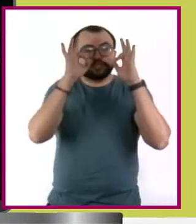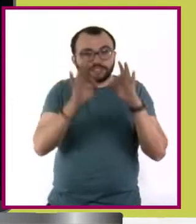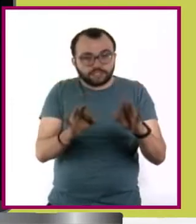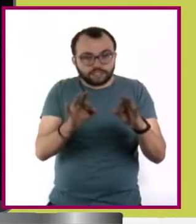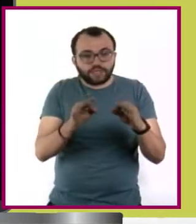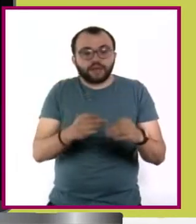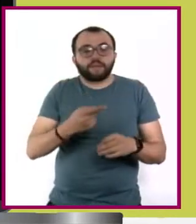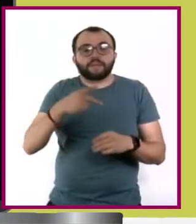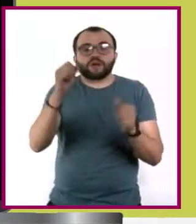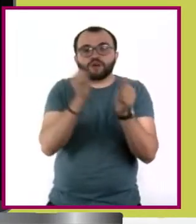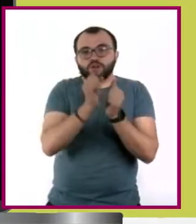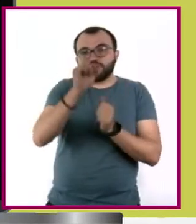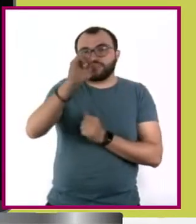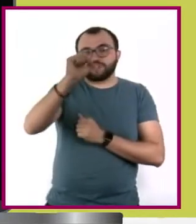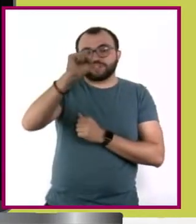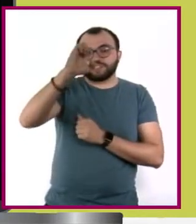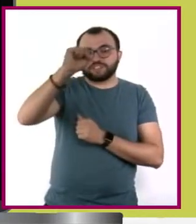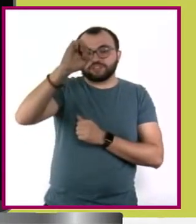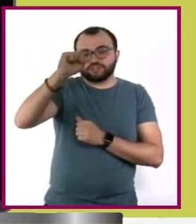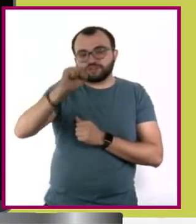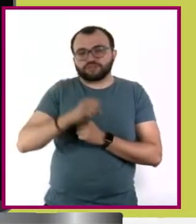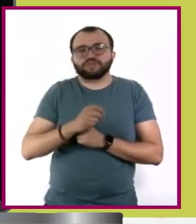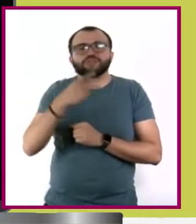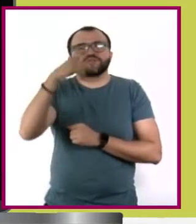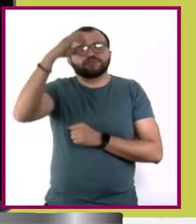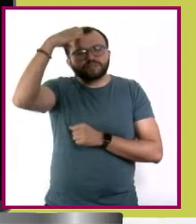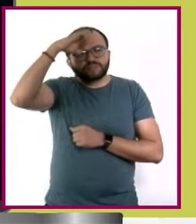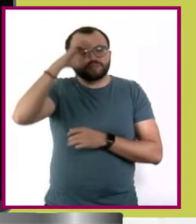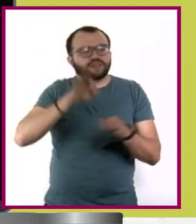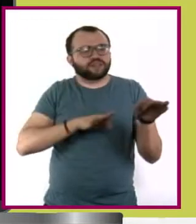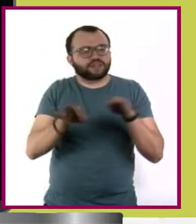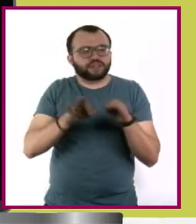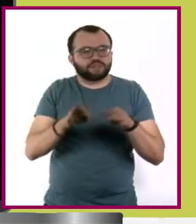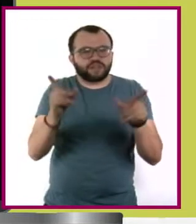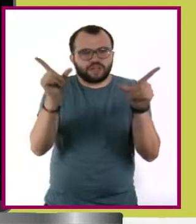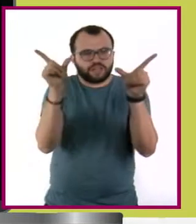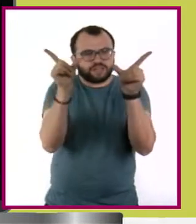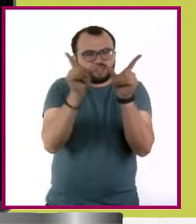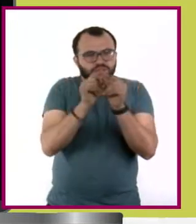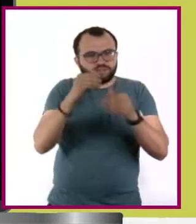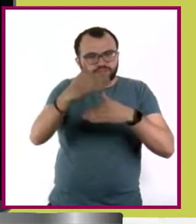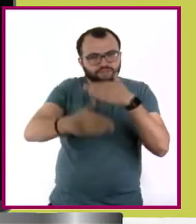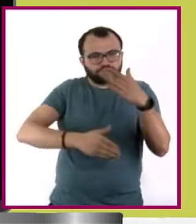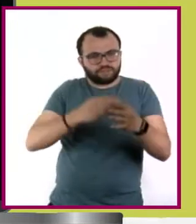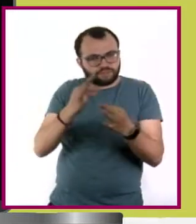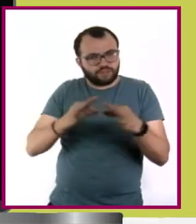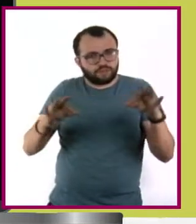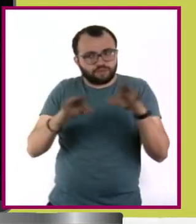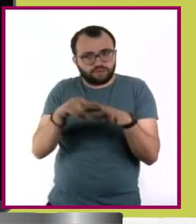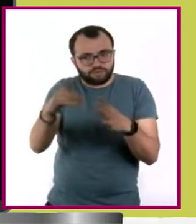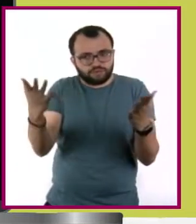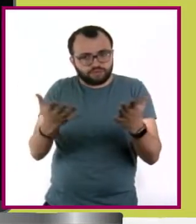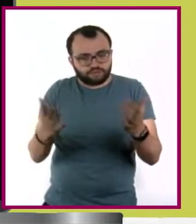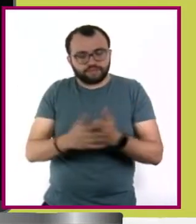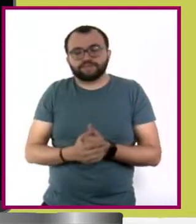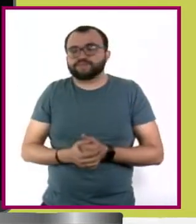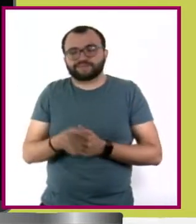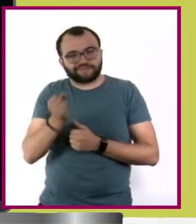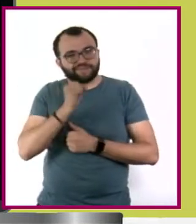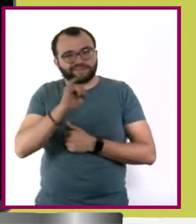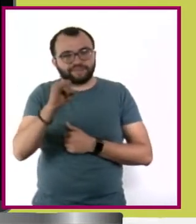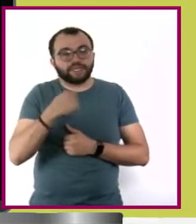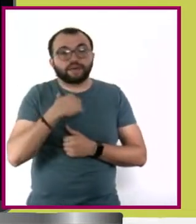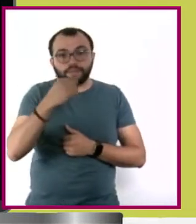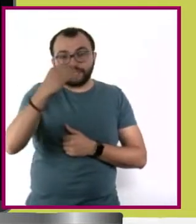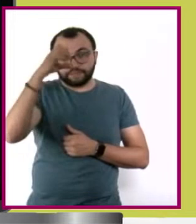sesos. Oye, y a partir de tu experiencia laboral, ¿resumir es un proceso fundamental en lo que haces? Sí, en mi